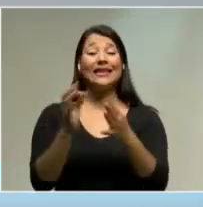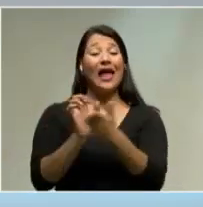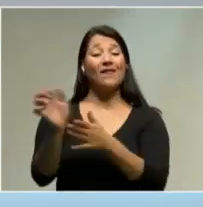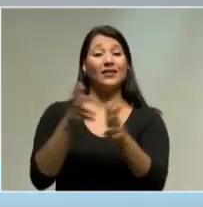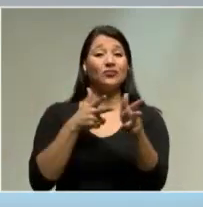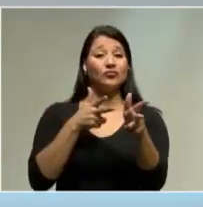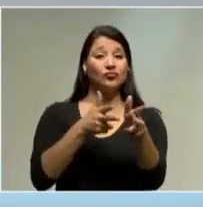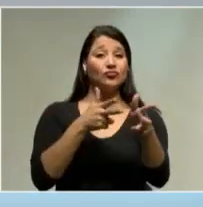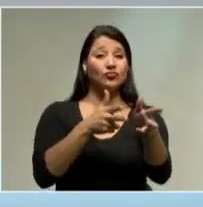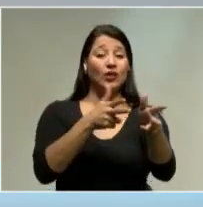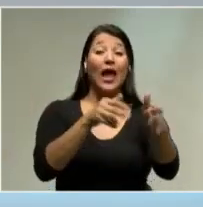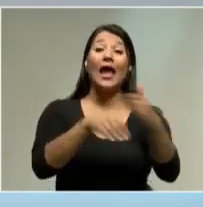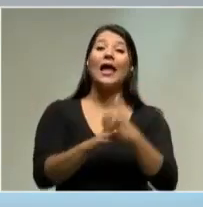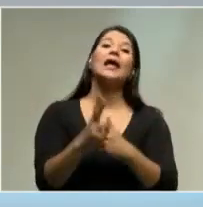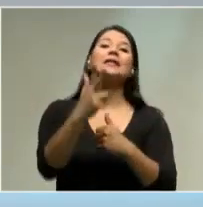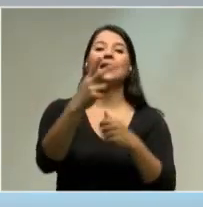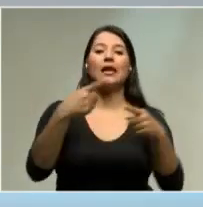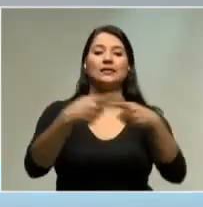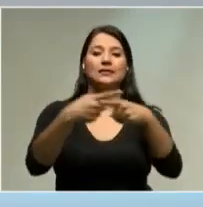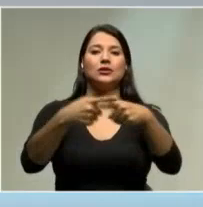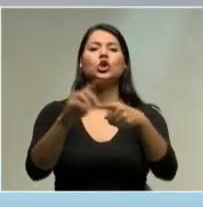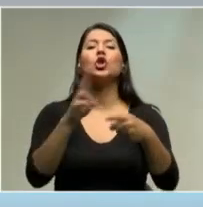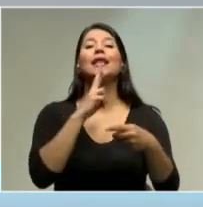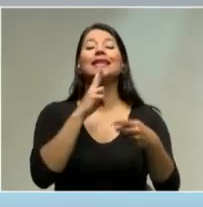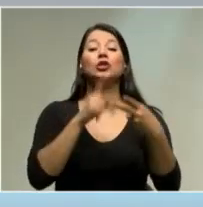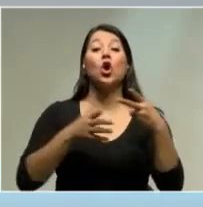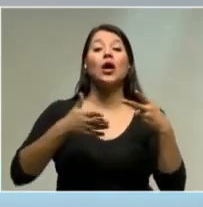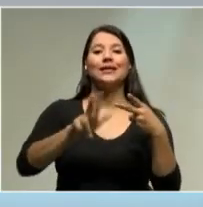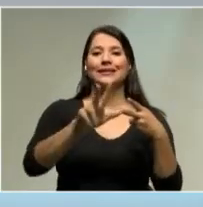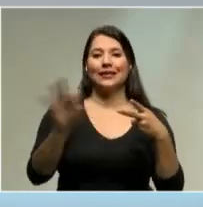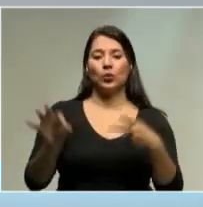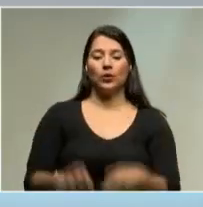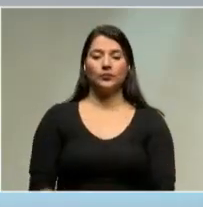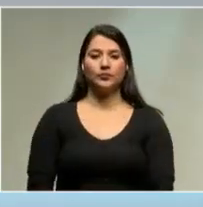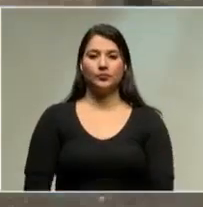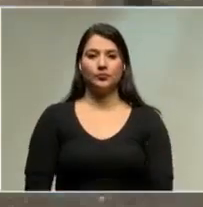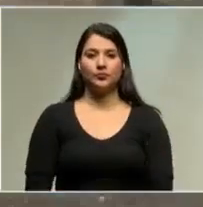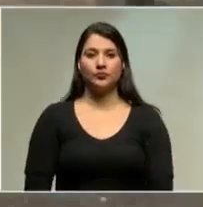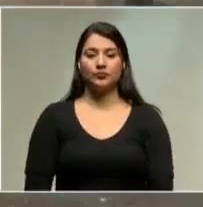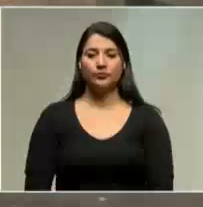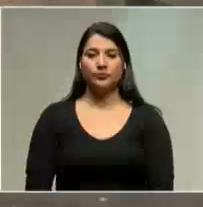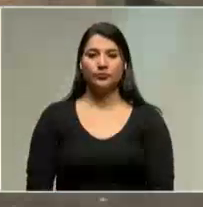3 intersecciones en Los Hatillos en la ruta 39 de circunvalación.